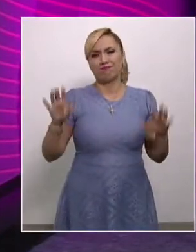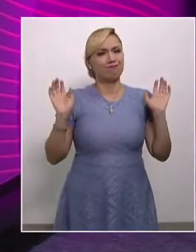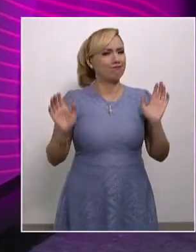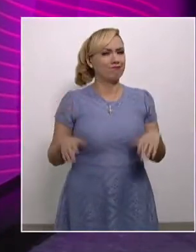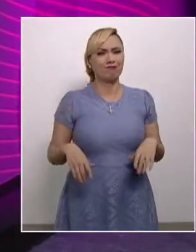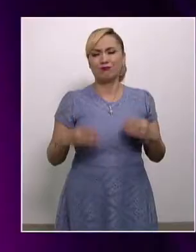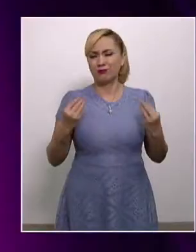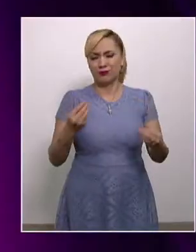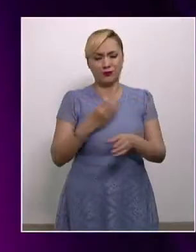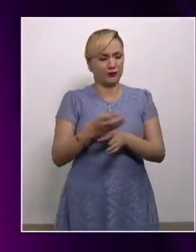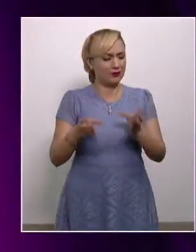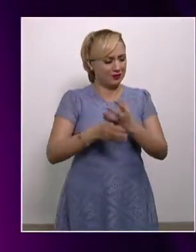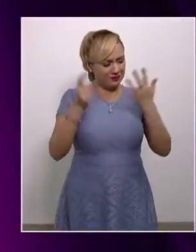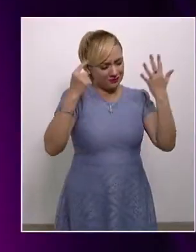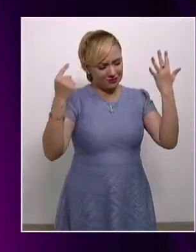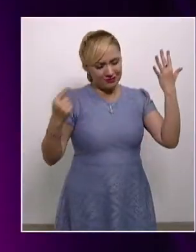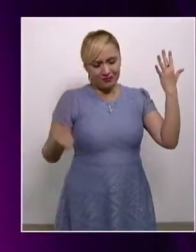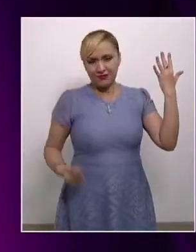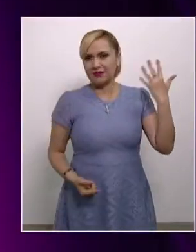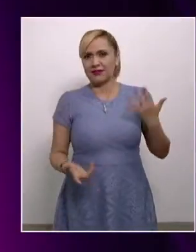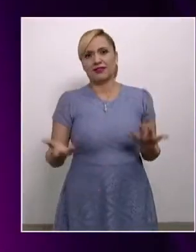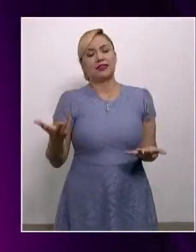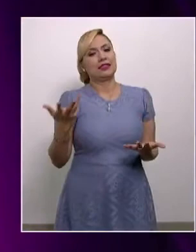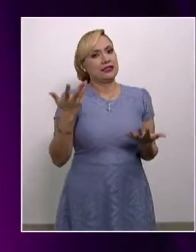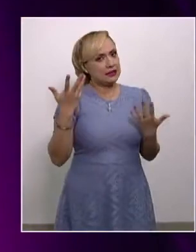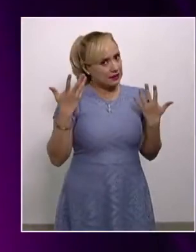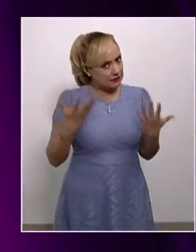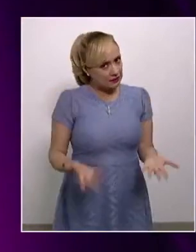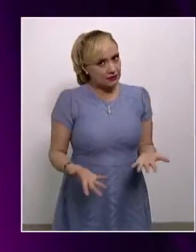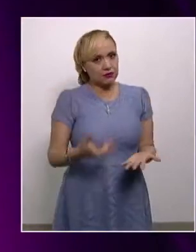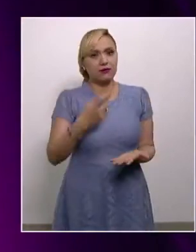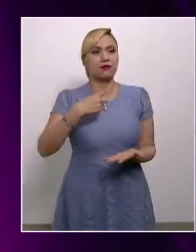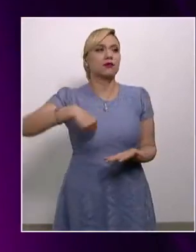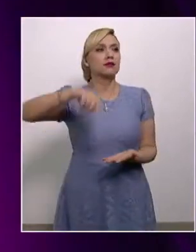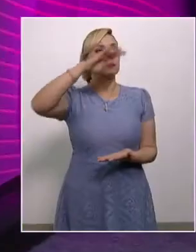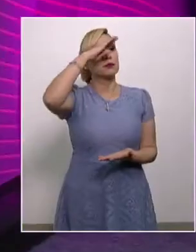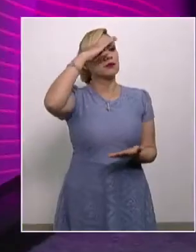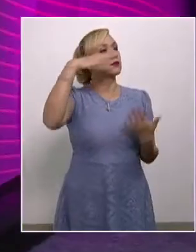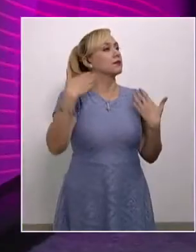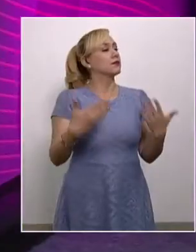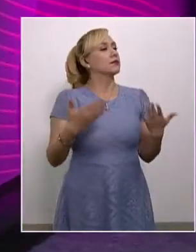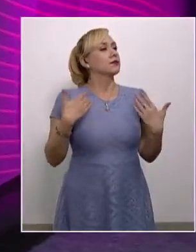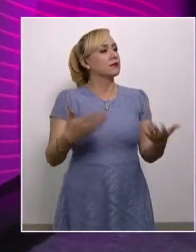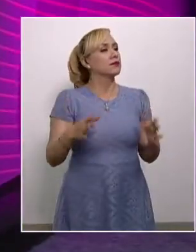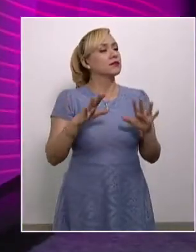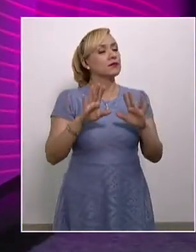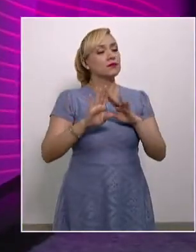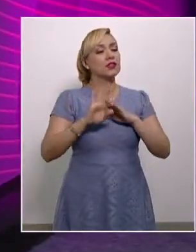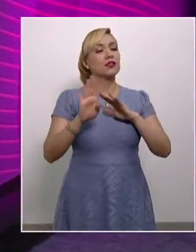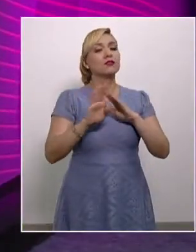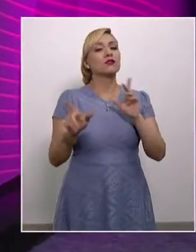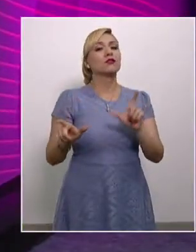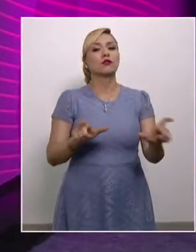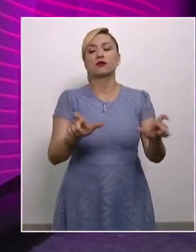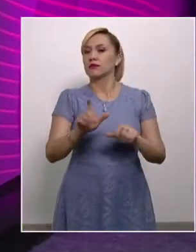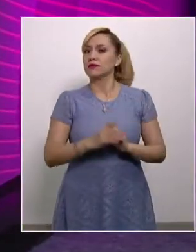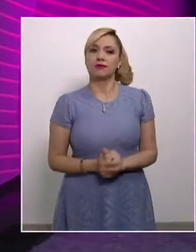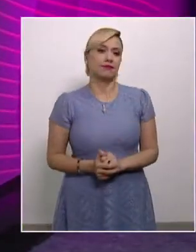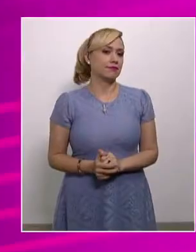que ya sale de las normativas que según nosotros creemos que es el tema migratorio, pero no es un tema